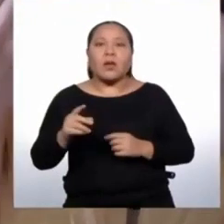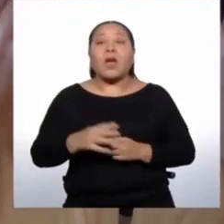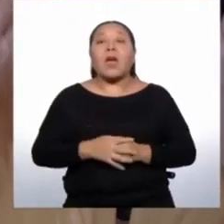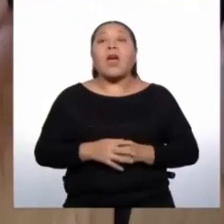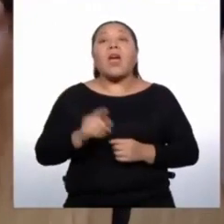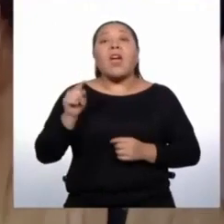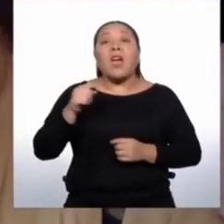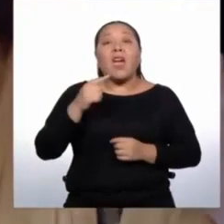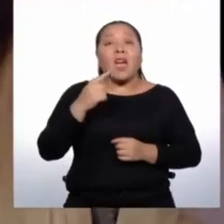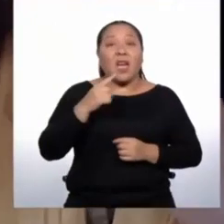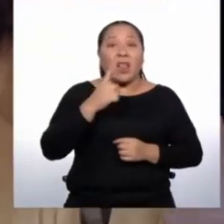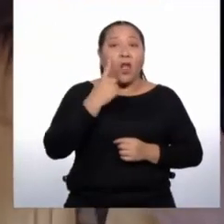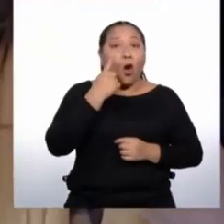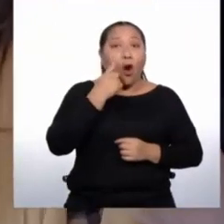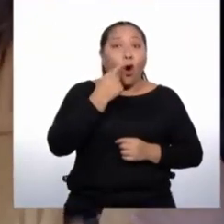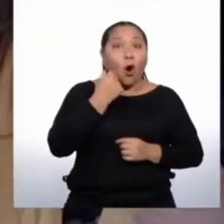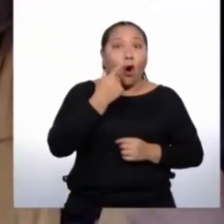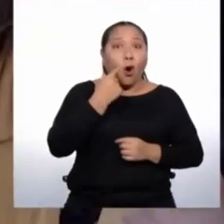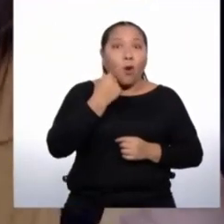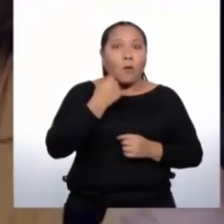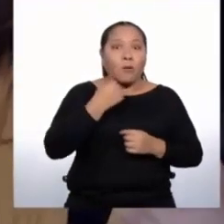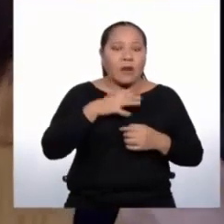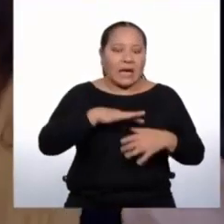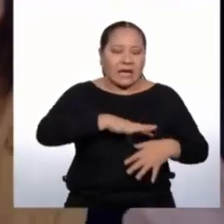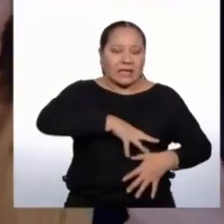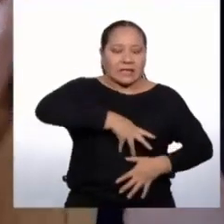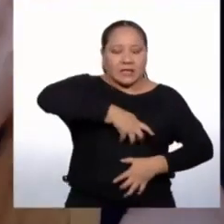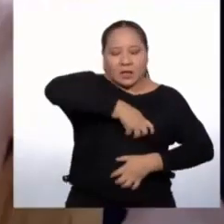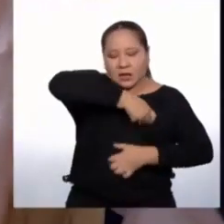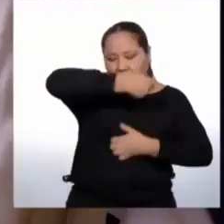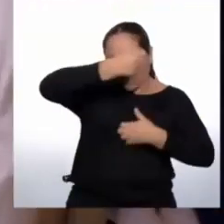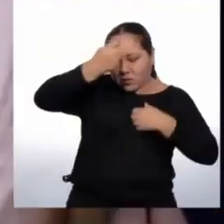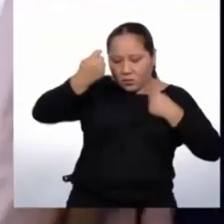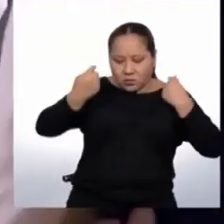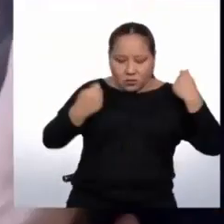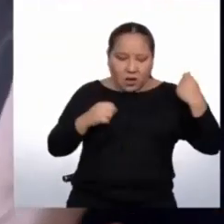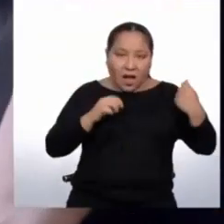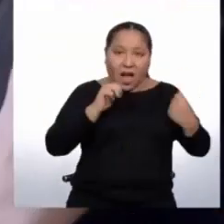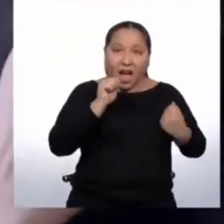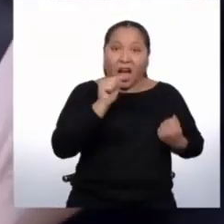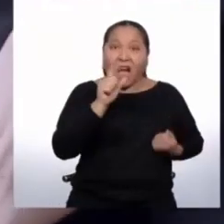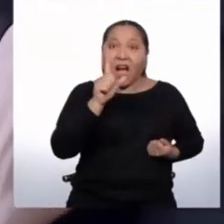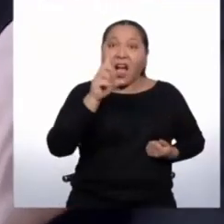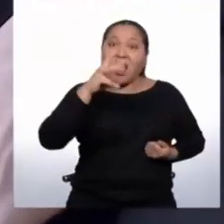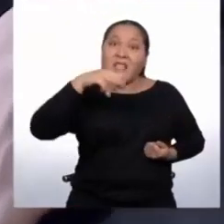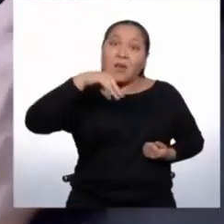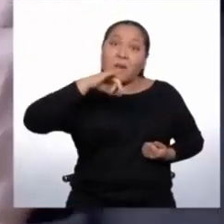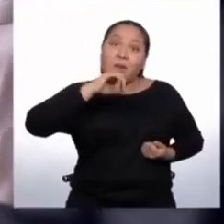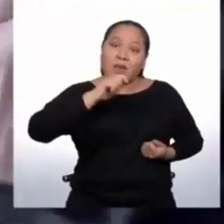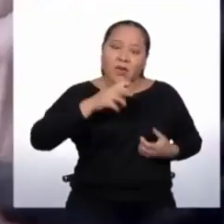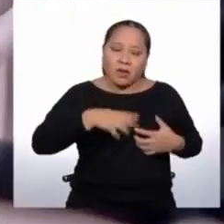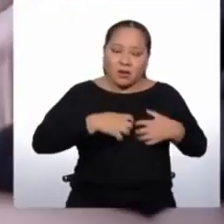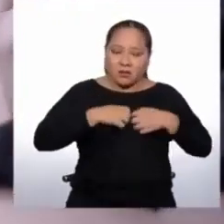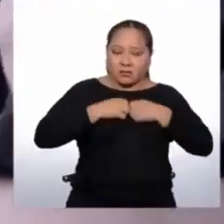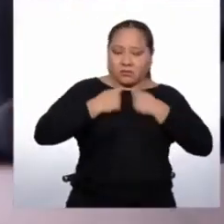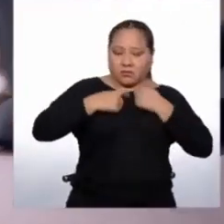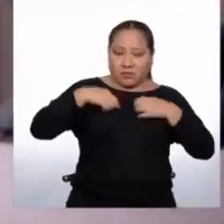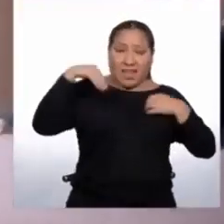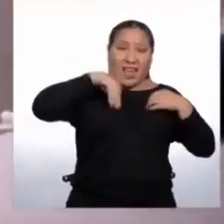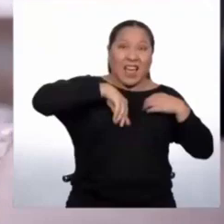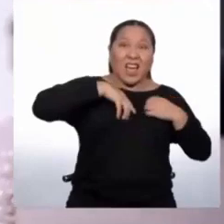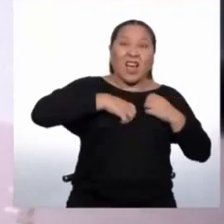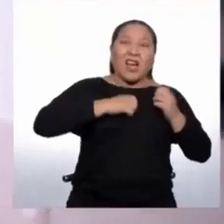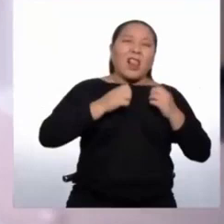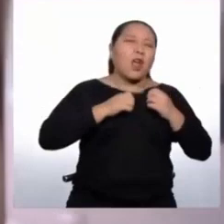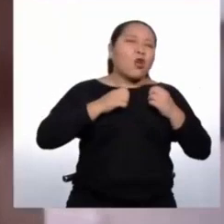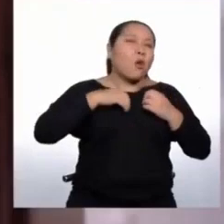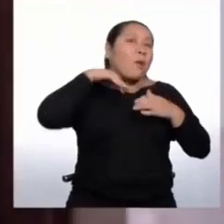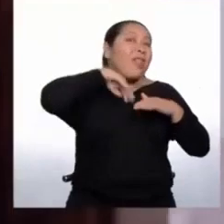almilla o jubón interior y dándoselo a Lilith, le dijo: